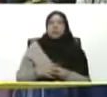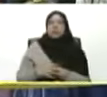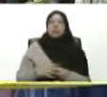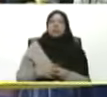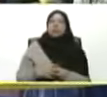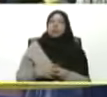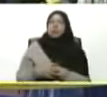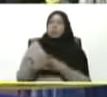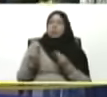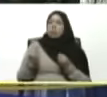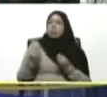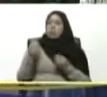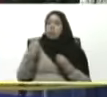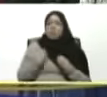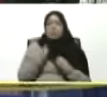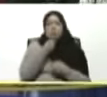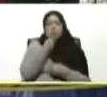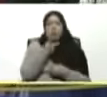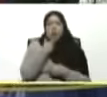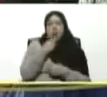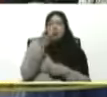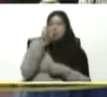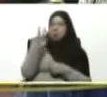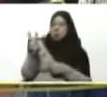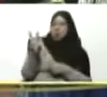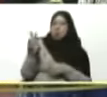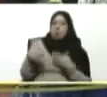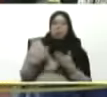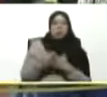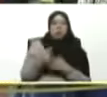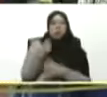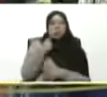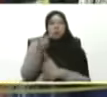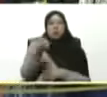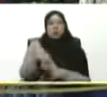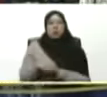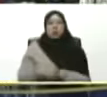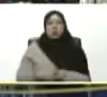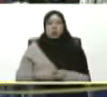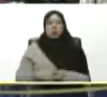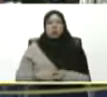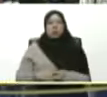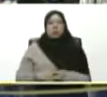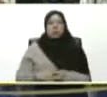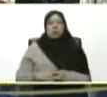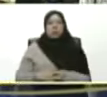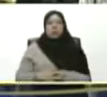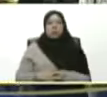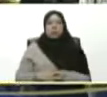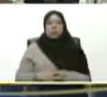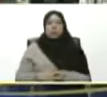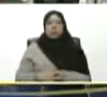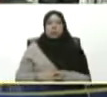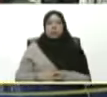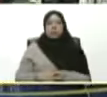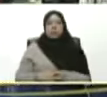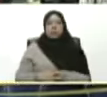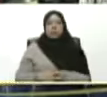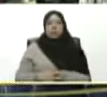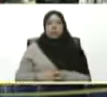rodeábamos. Nosotros viendo a Alí, era Alí primera. Esperaba su camionetica por puesto,